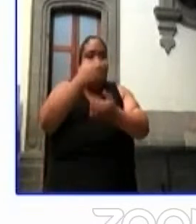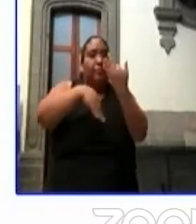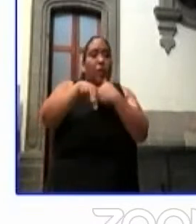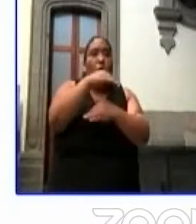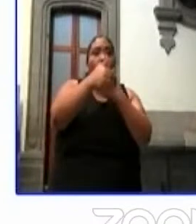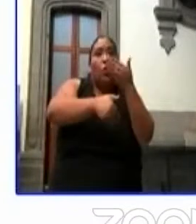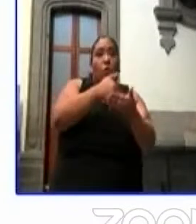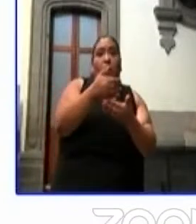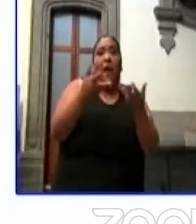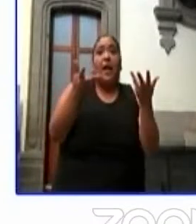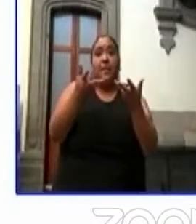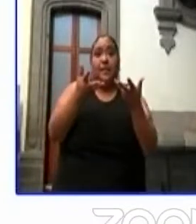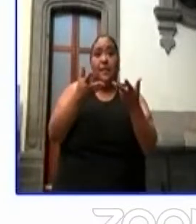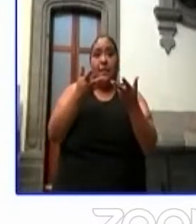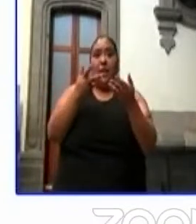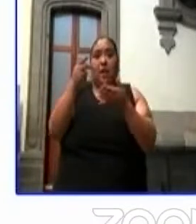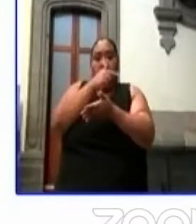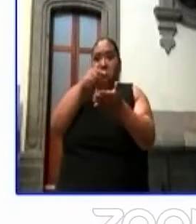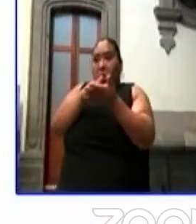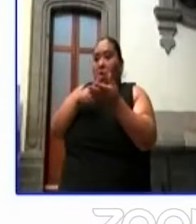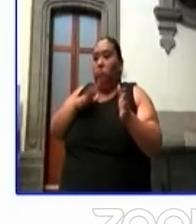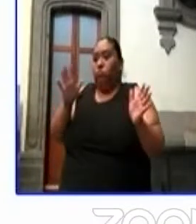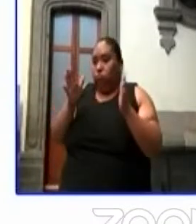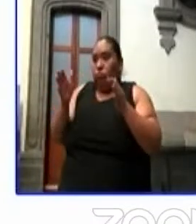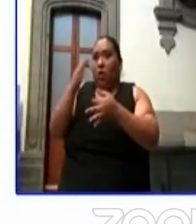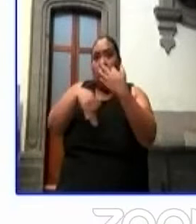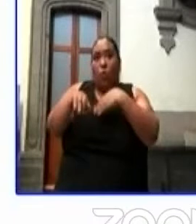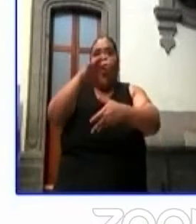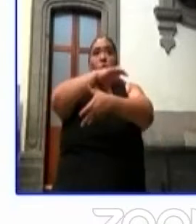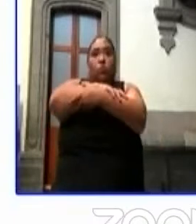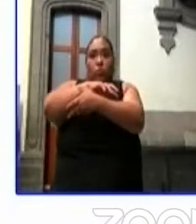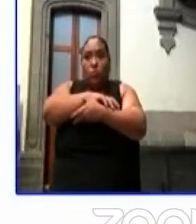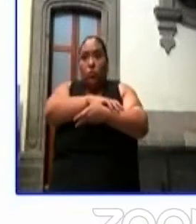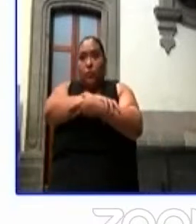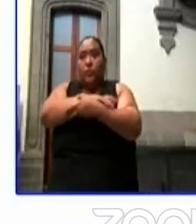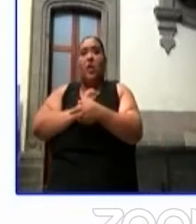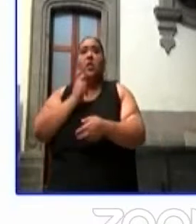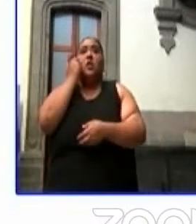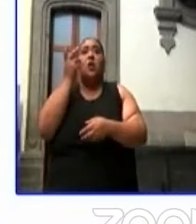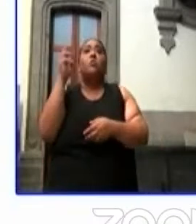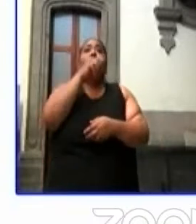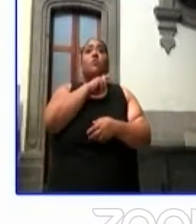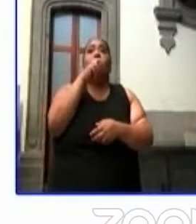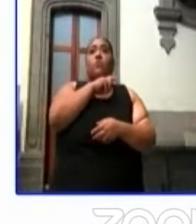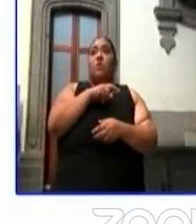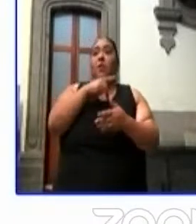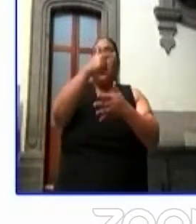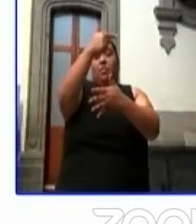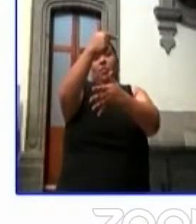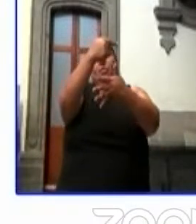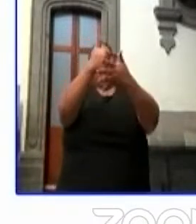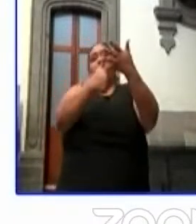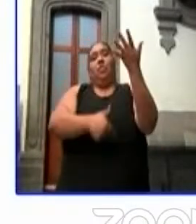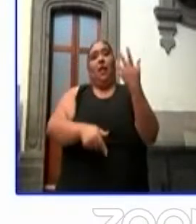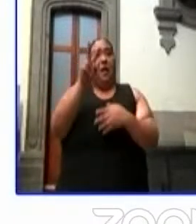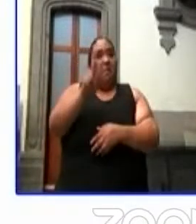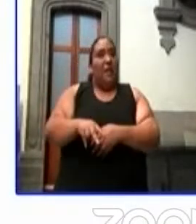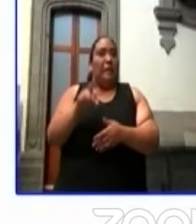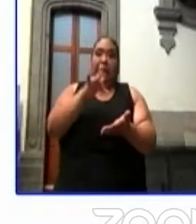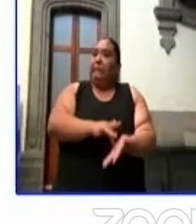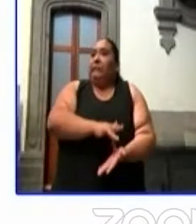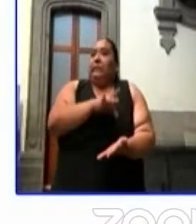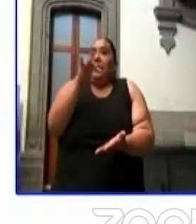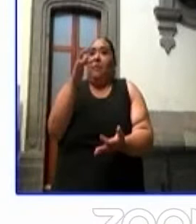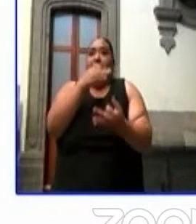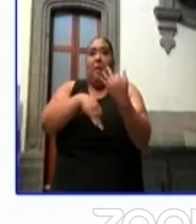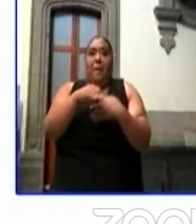estos espacios colaborativos. Ahorita quiero ir rápido porque además sí tengo una lista grande de agradecimientos, porque